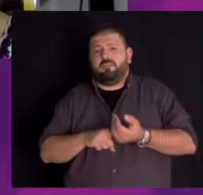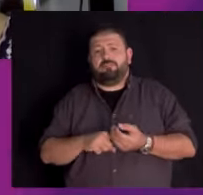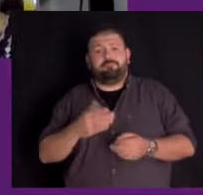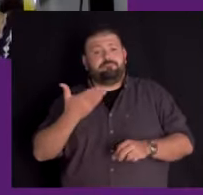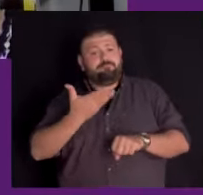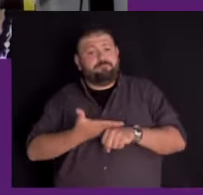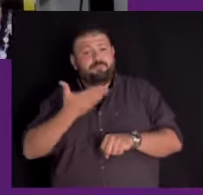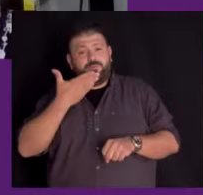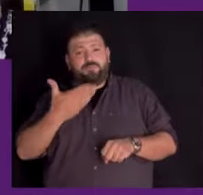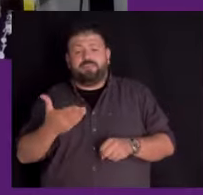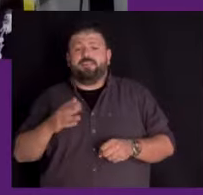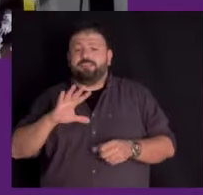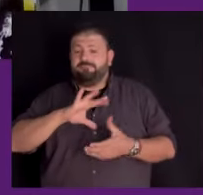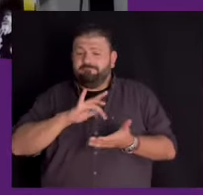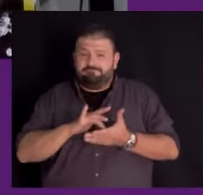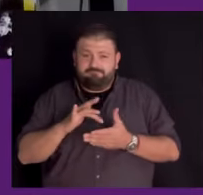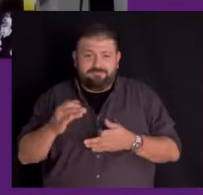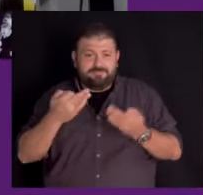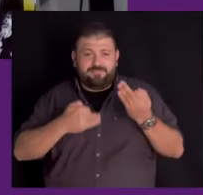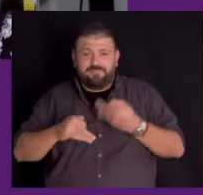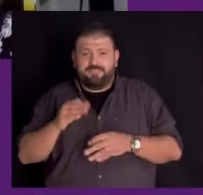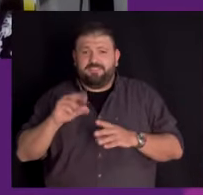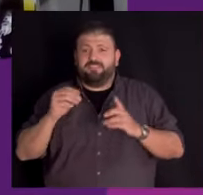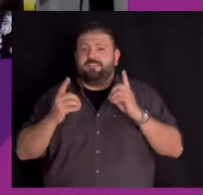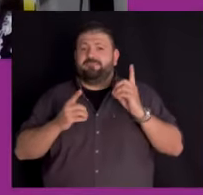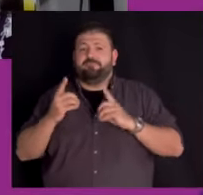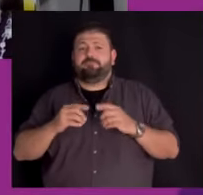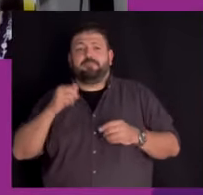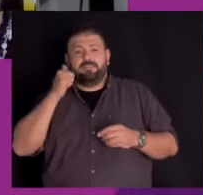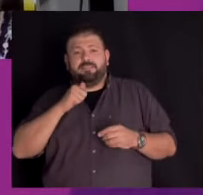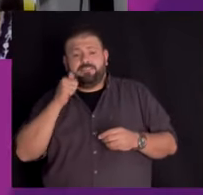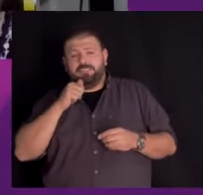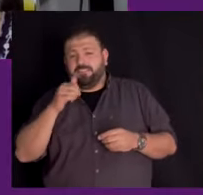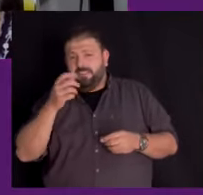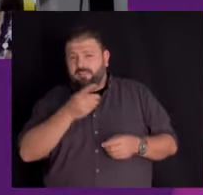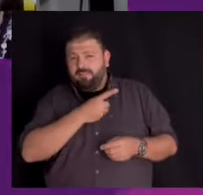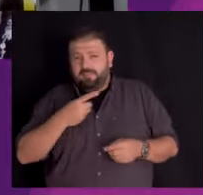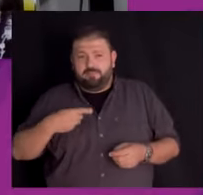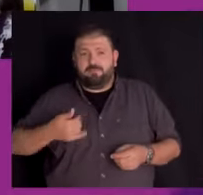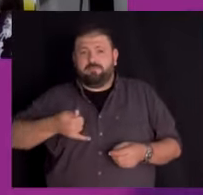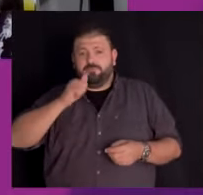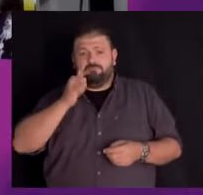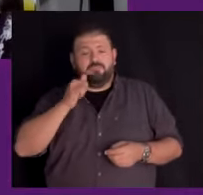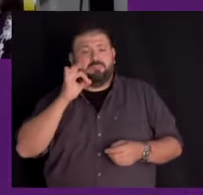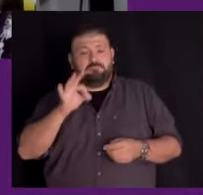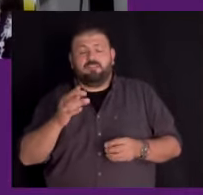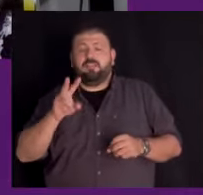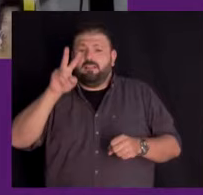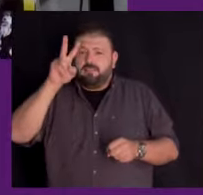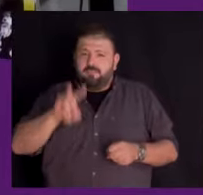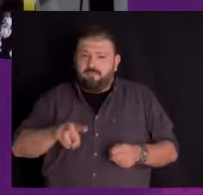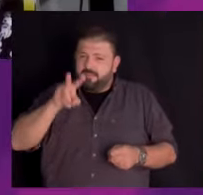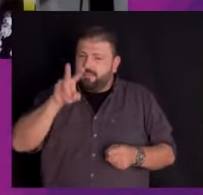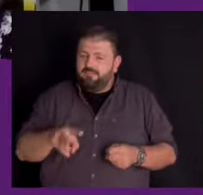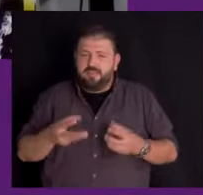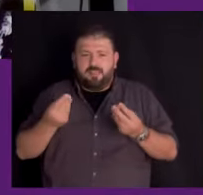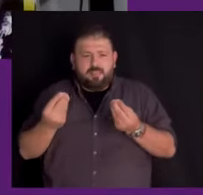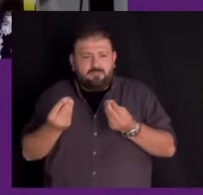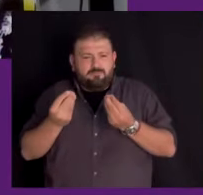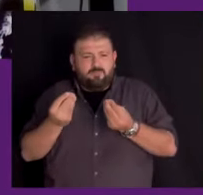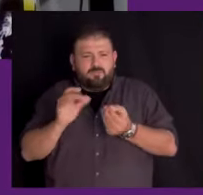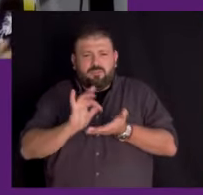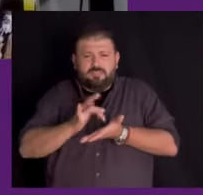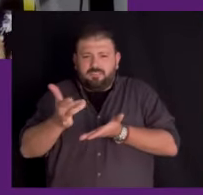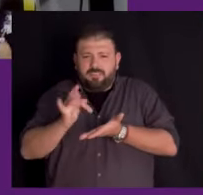Así es, que sin duda alguna los tenemos que consumir. De verdad, muchísimas gracias por toda la información que